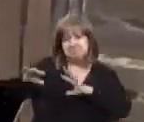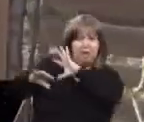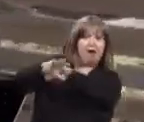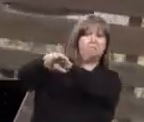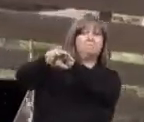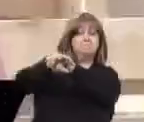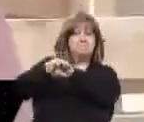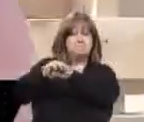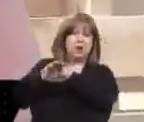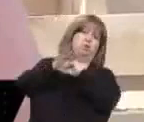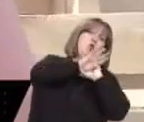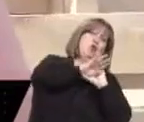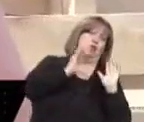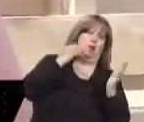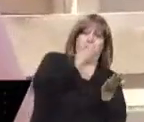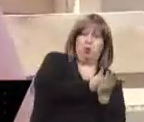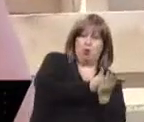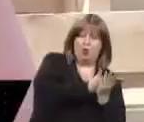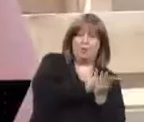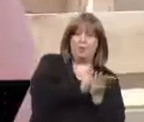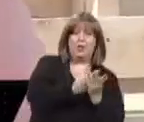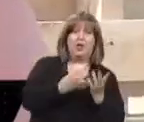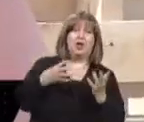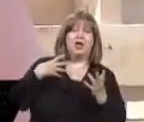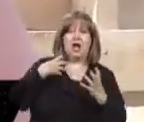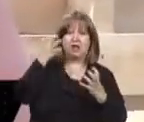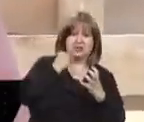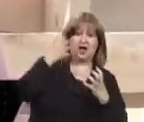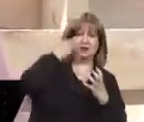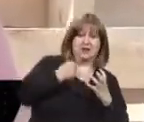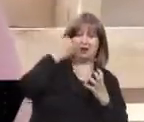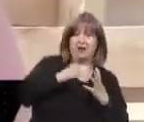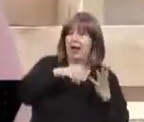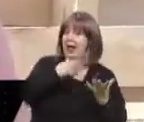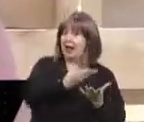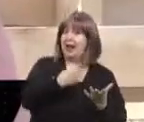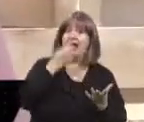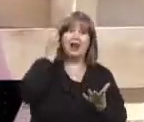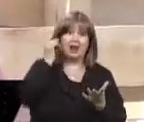la golpea y la tira y la agarró y le empezó a morder